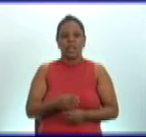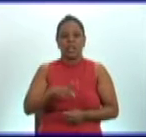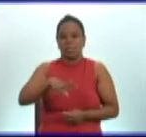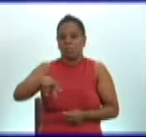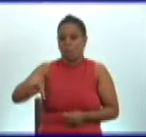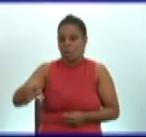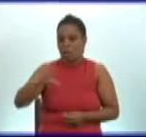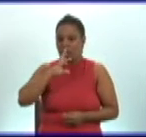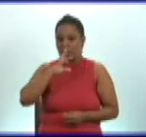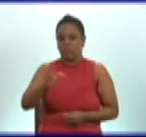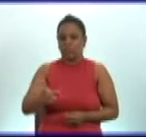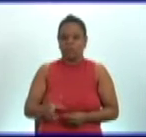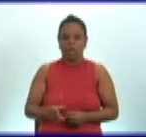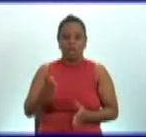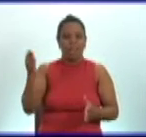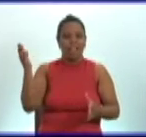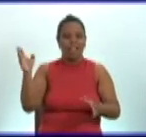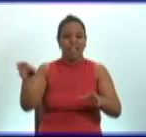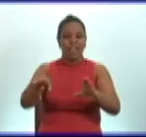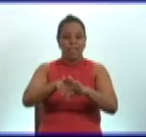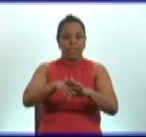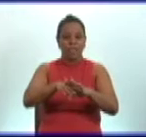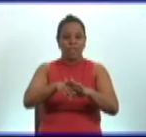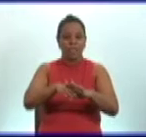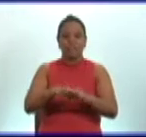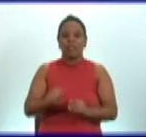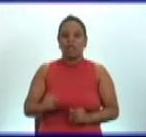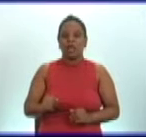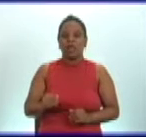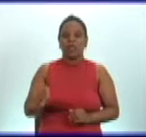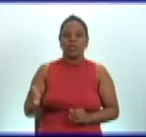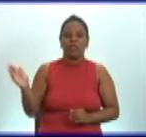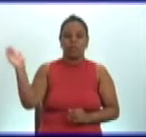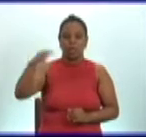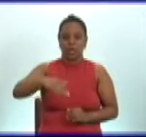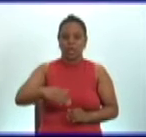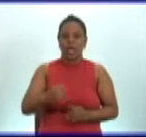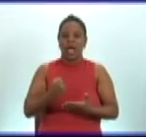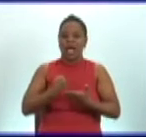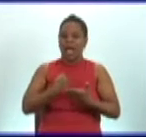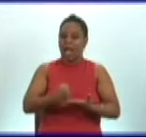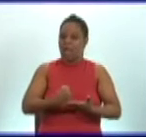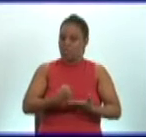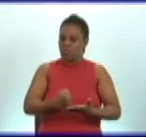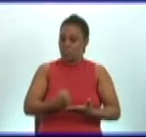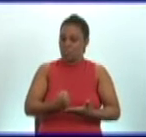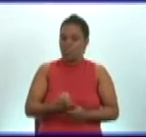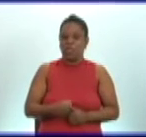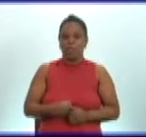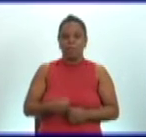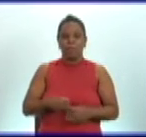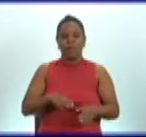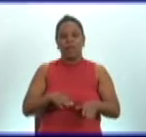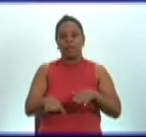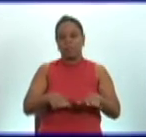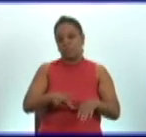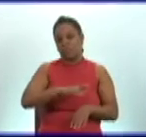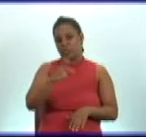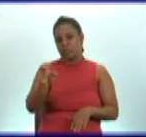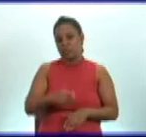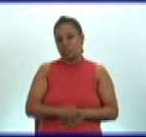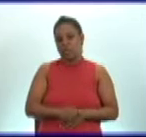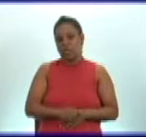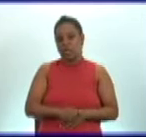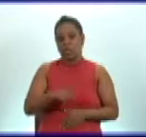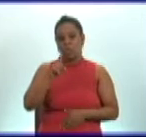país de esas emigraciones para obtener algunos que otras armas y recursos. Un ejemplo de ello, en